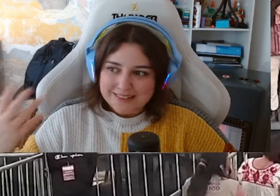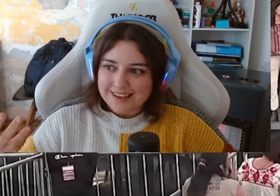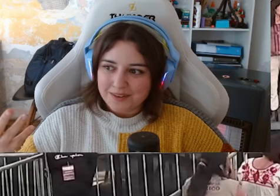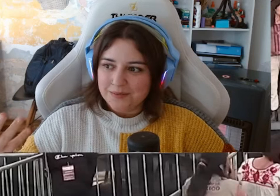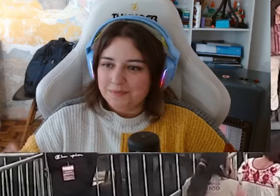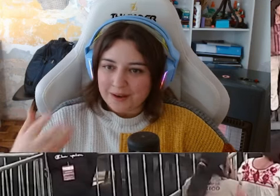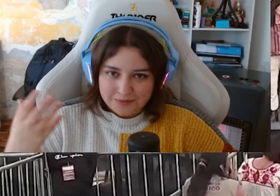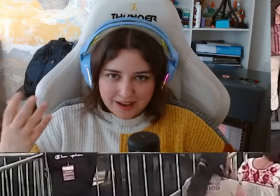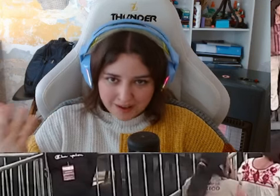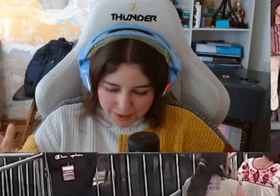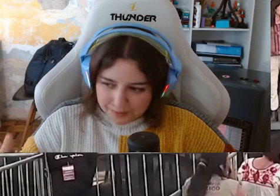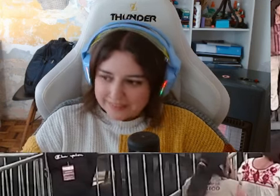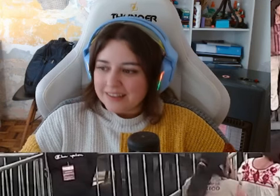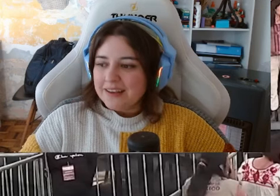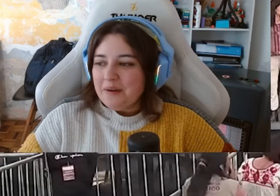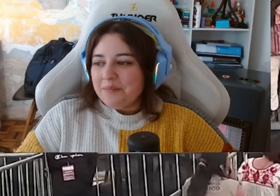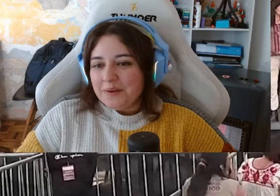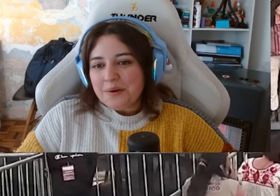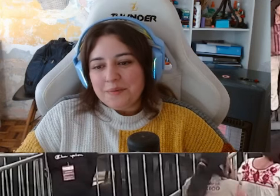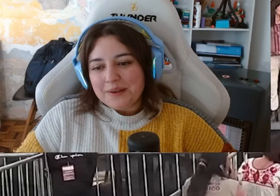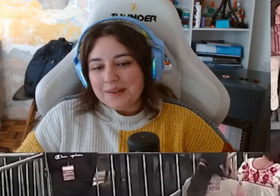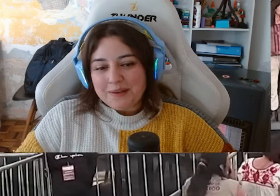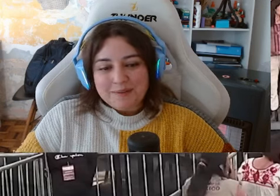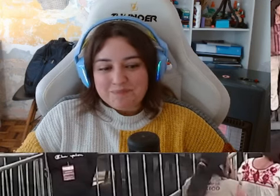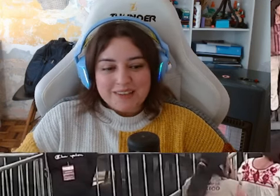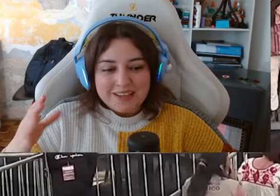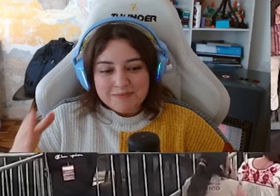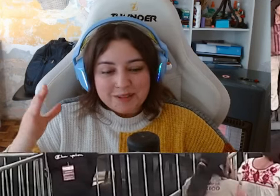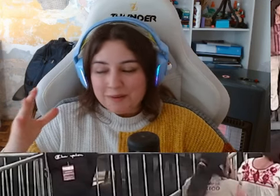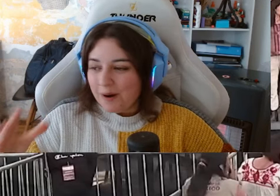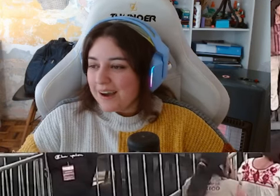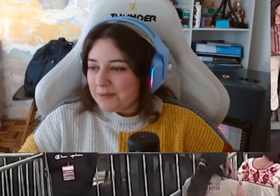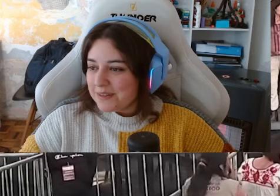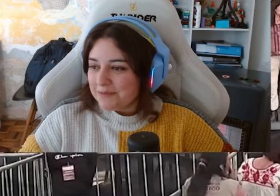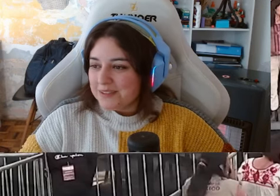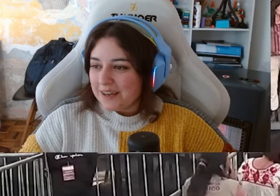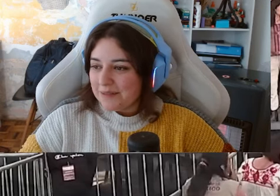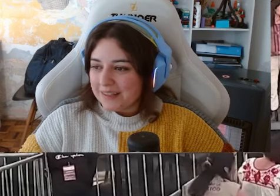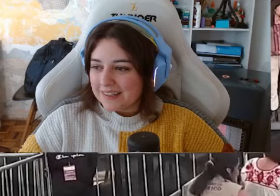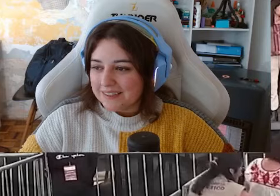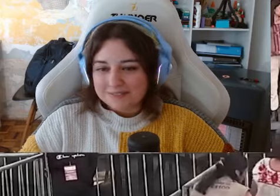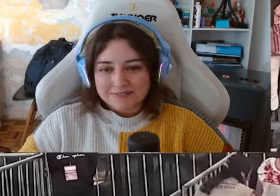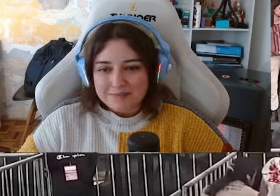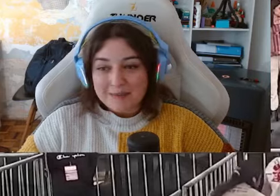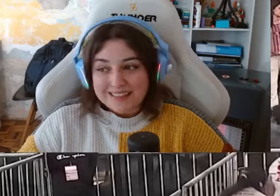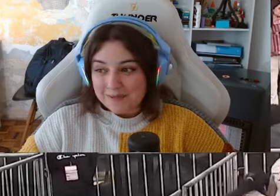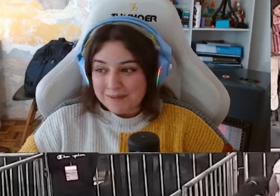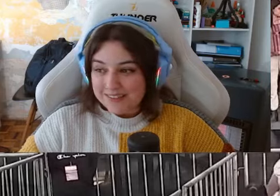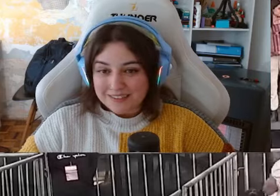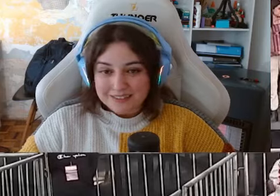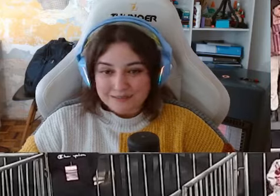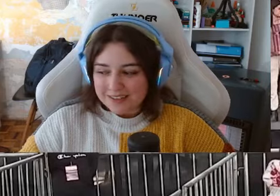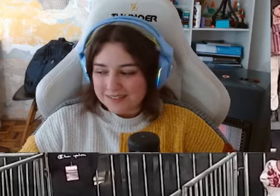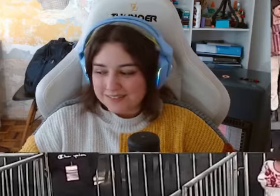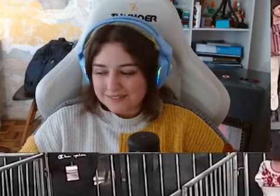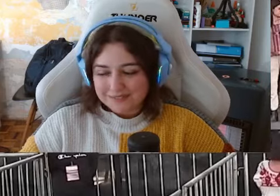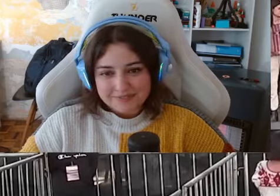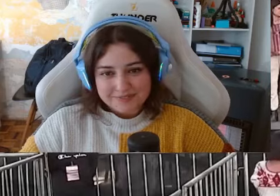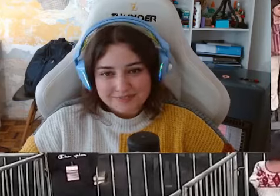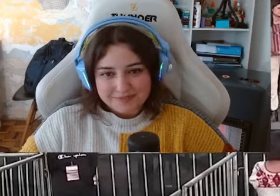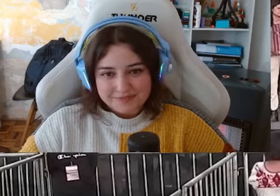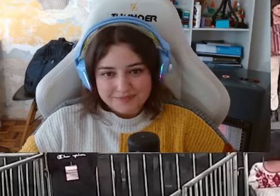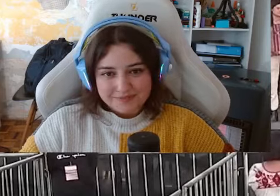como demasiado para una AMLover. Pero es como que, y encima te ve Oaxaca, me pone esa música, me mata. Me mata con esa música. Estados